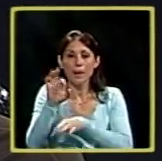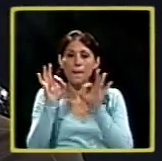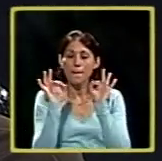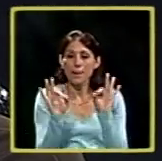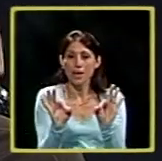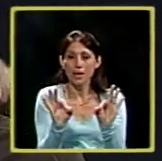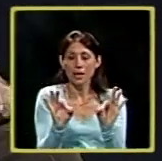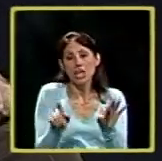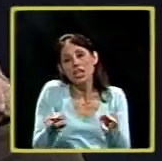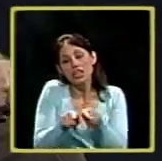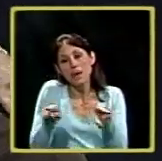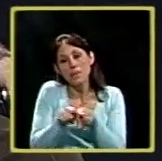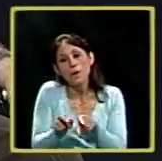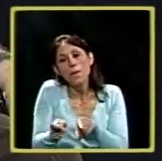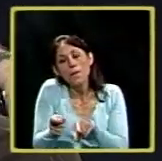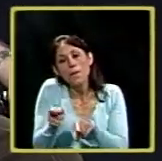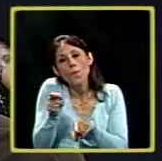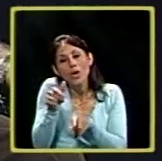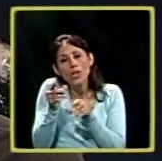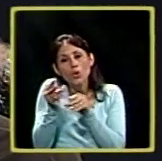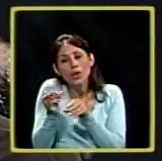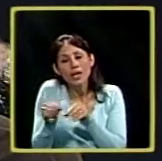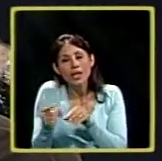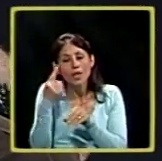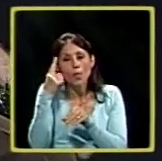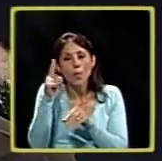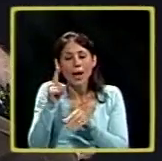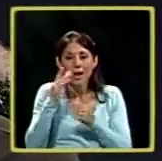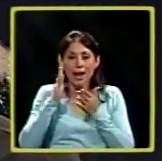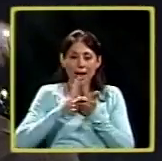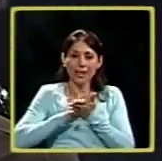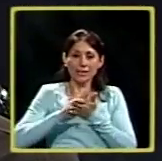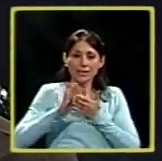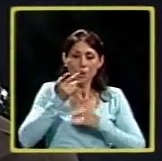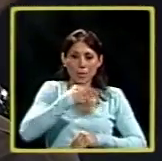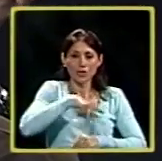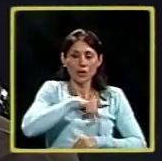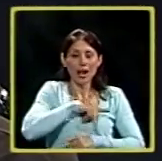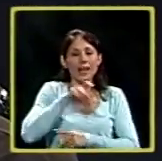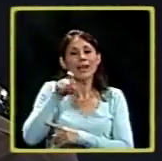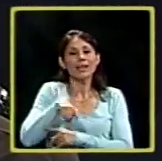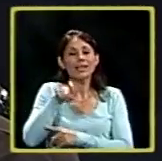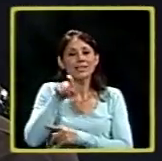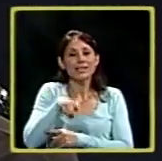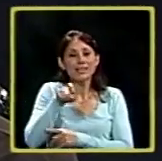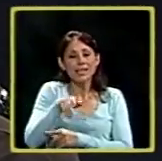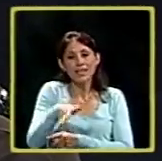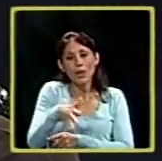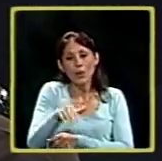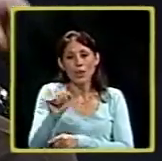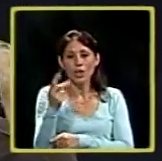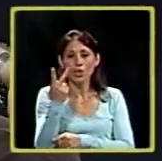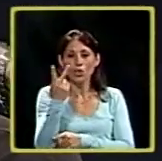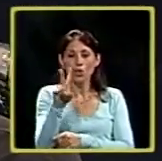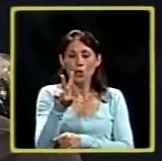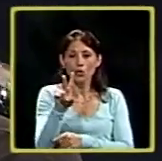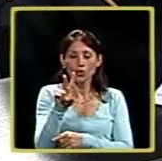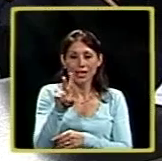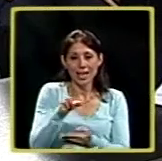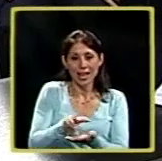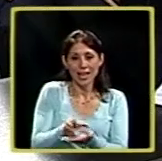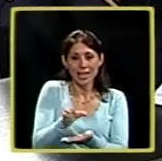muy poquito, ni siquiera la mayor parte del líquido, necesita por lo menos 12 litros de agua al